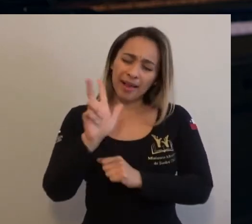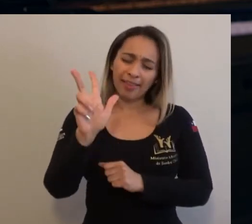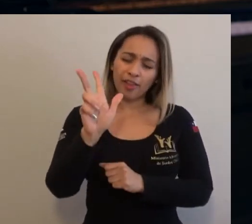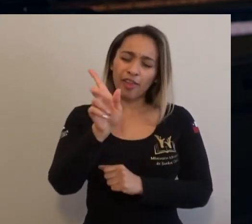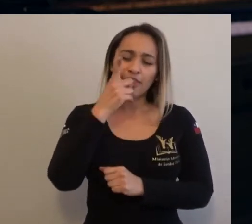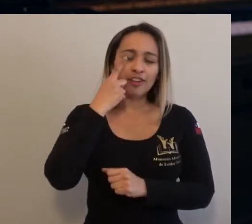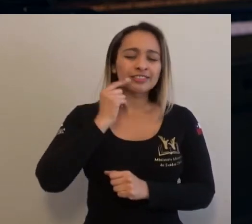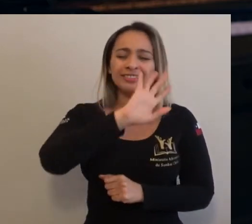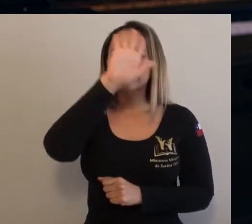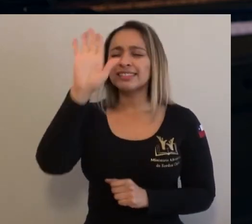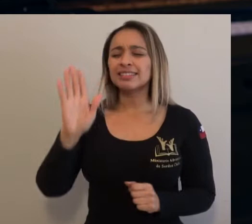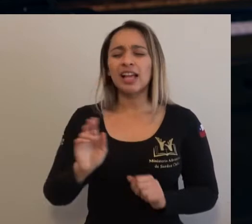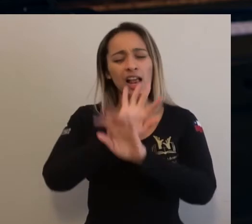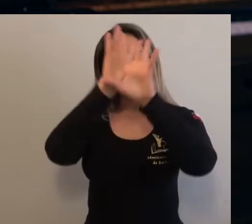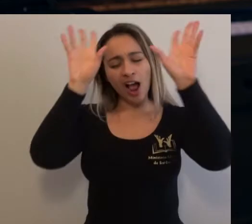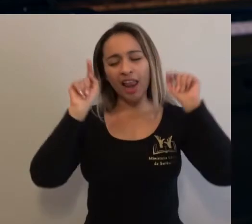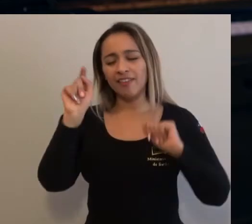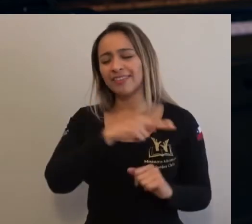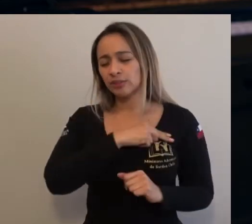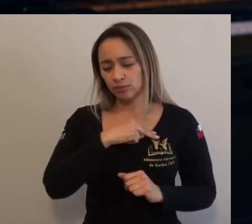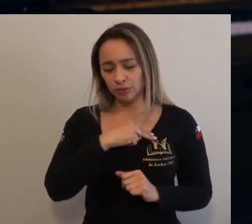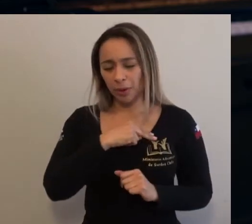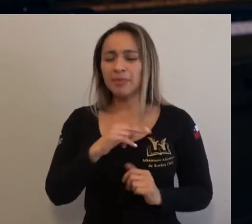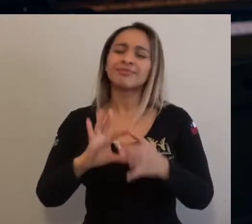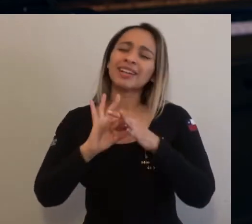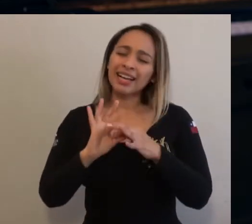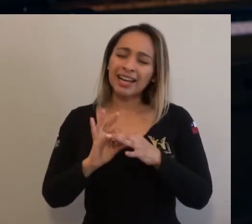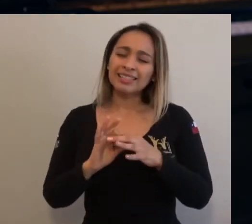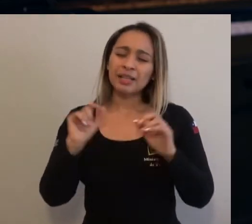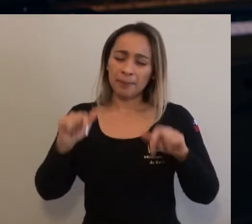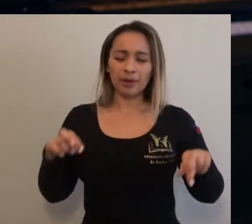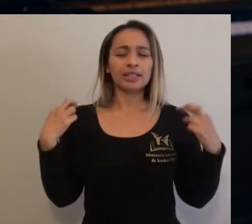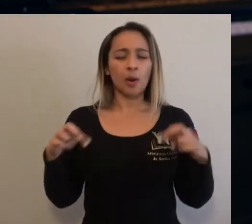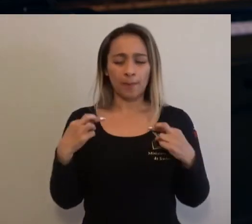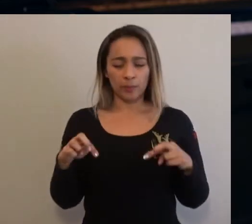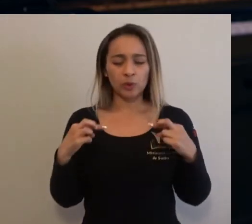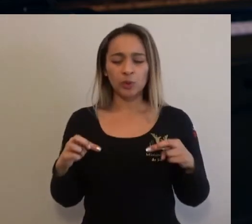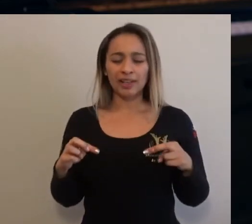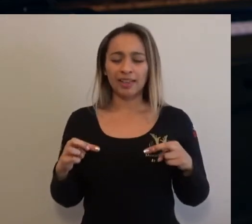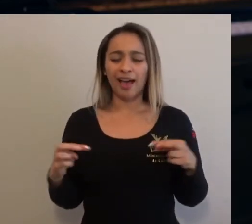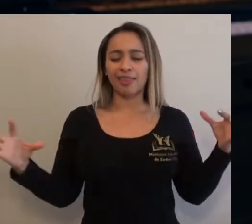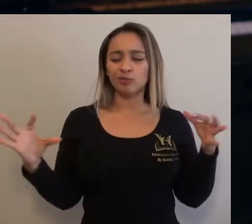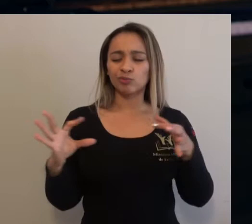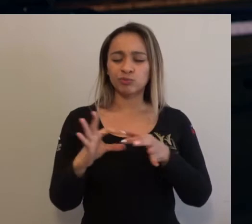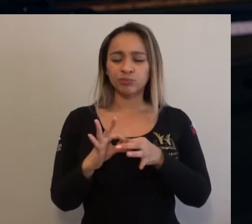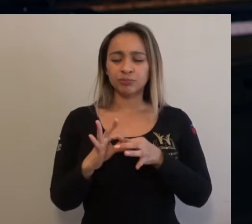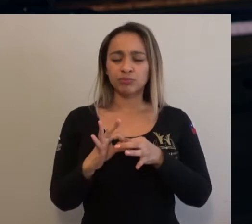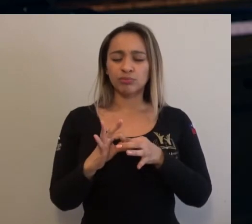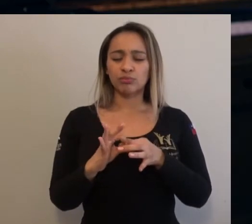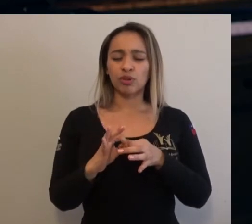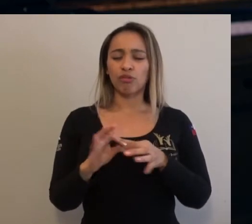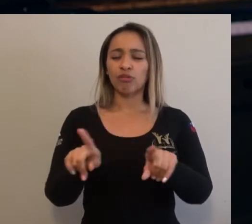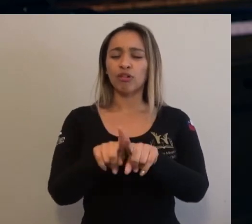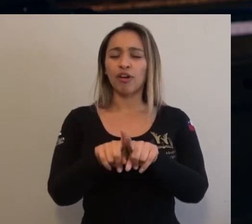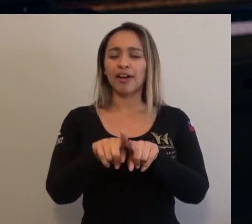Querido Padre que estás en los cielos, alabado y glorificado sea tu nombre. Te agradezco la oportunidad de estar aquí, de poder conectarme